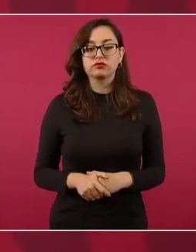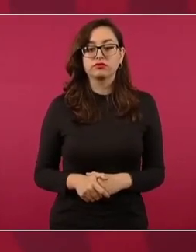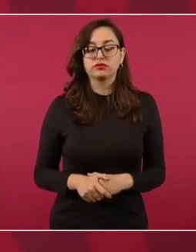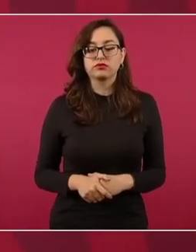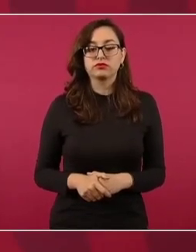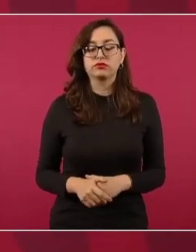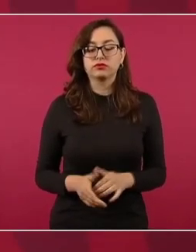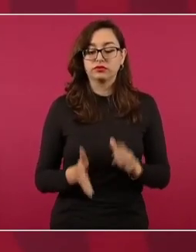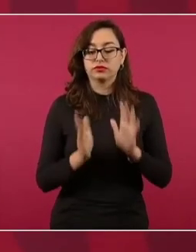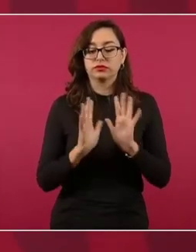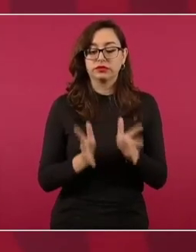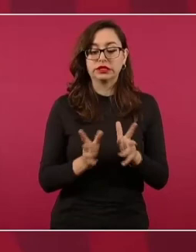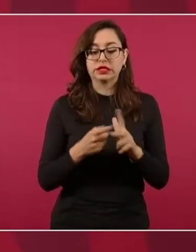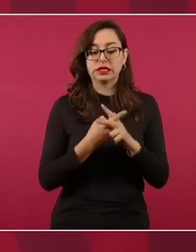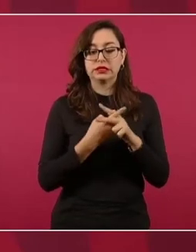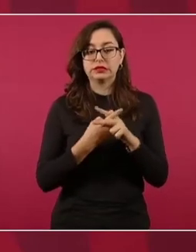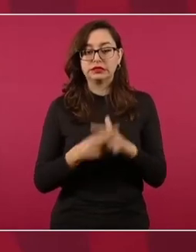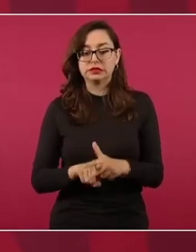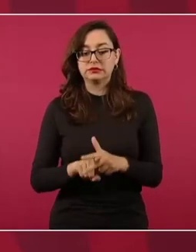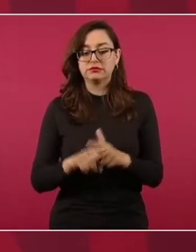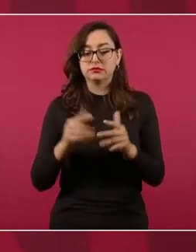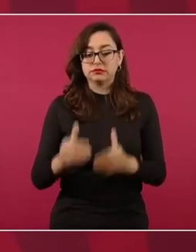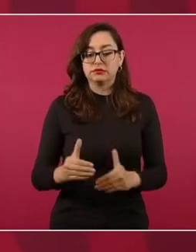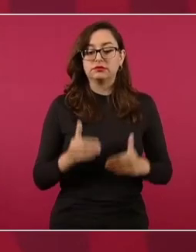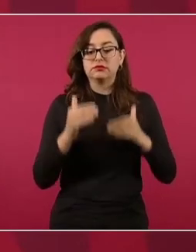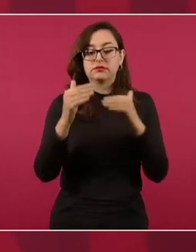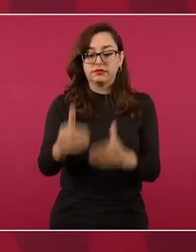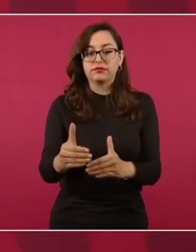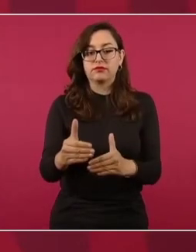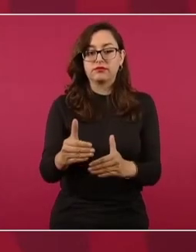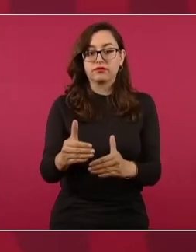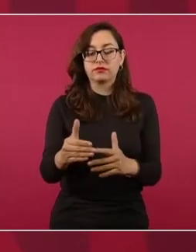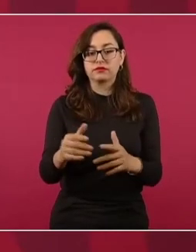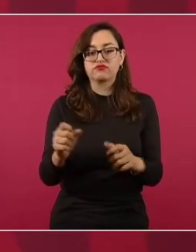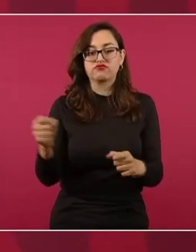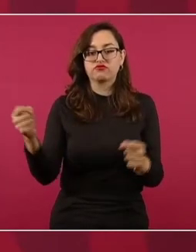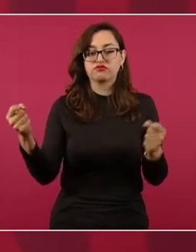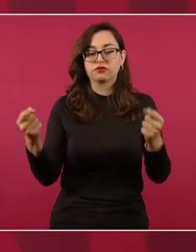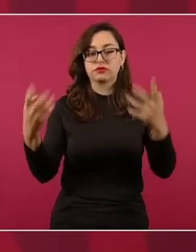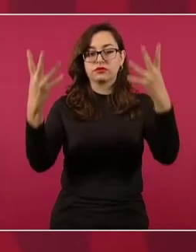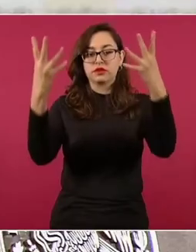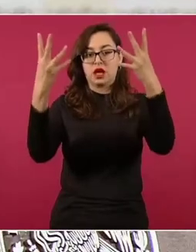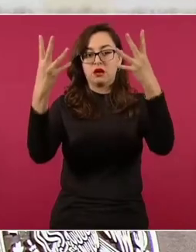postemporada, o mejor dicho, la fase de eliminación